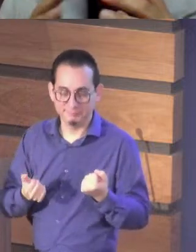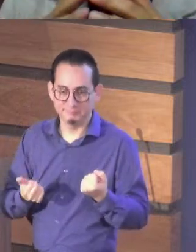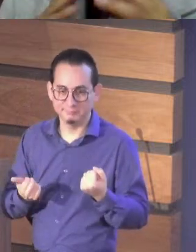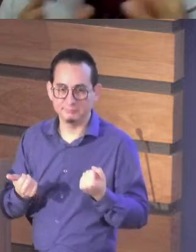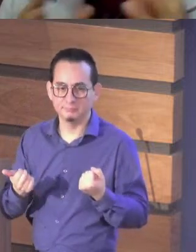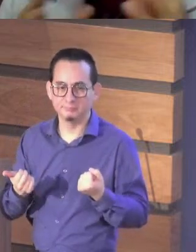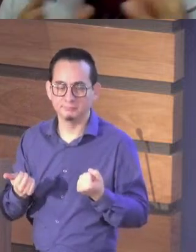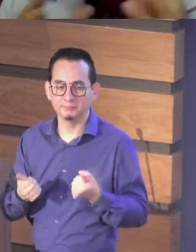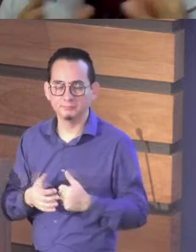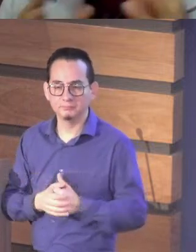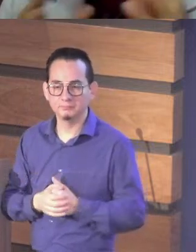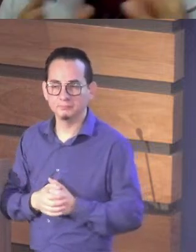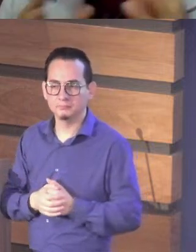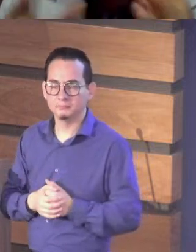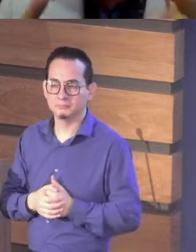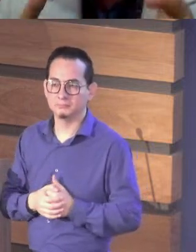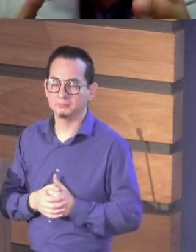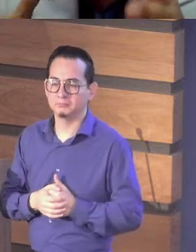por